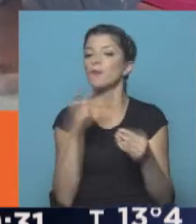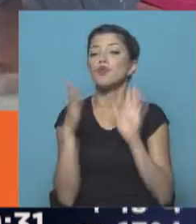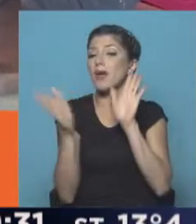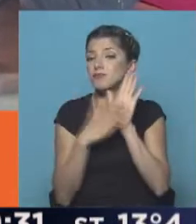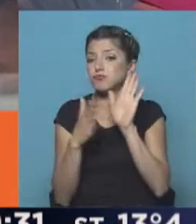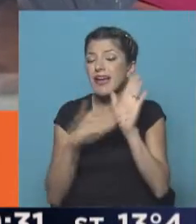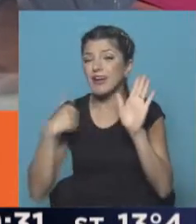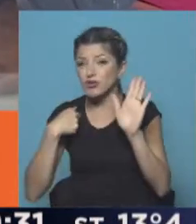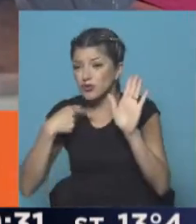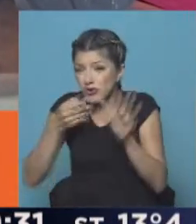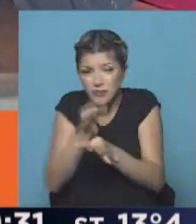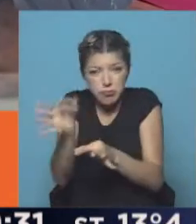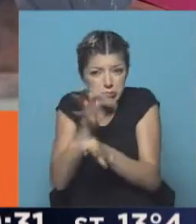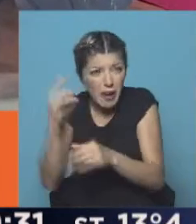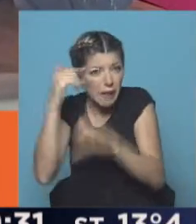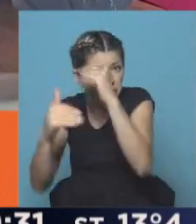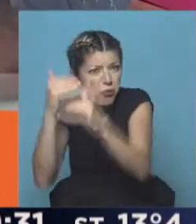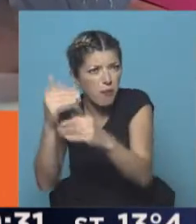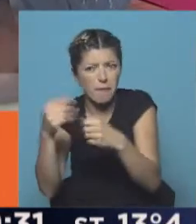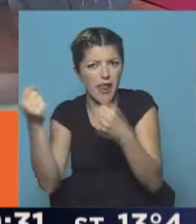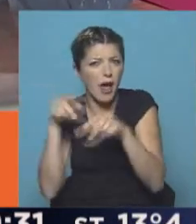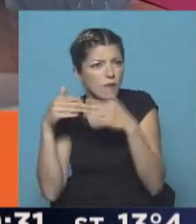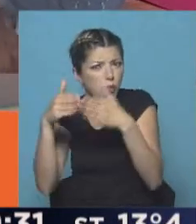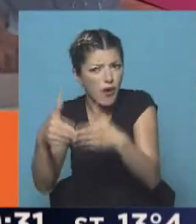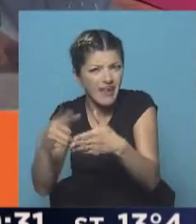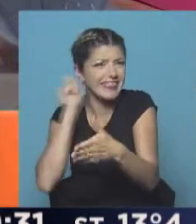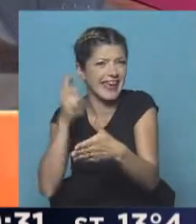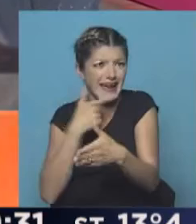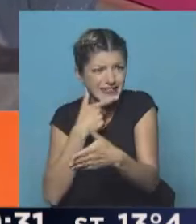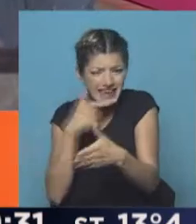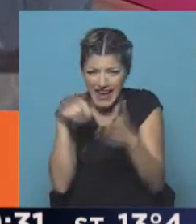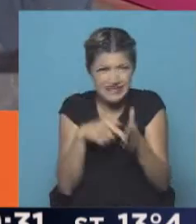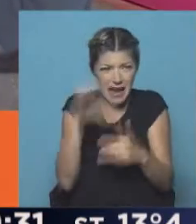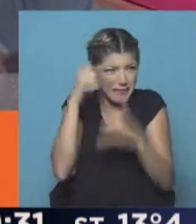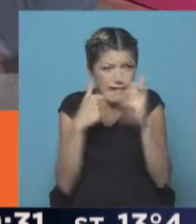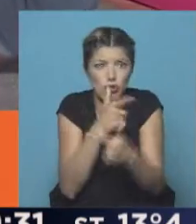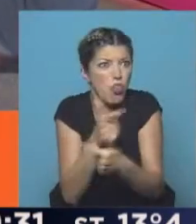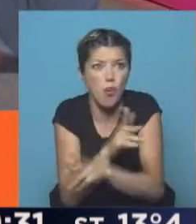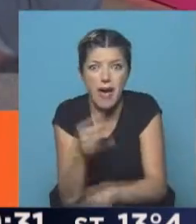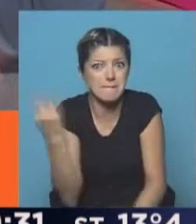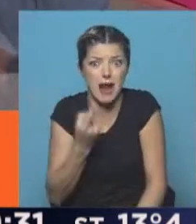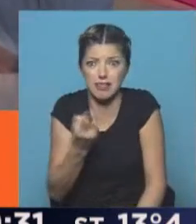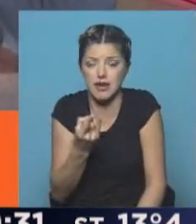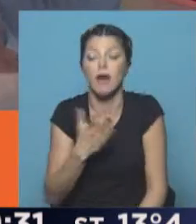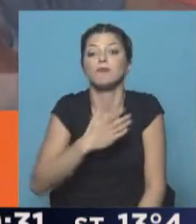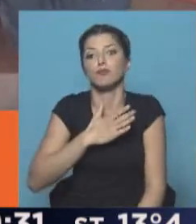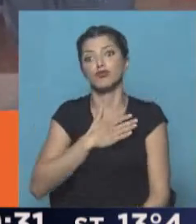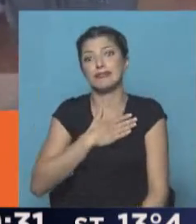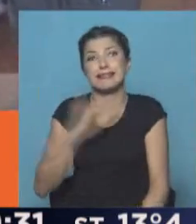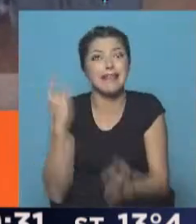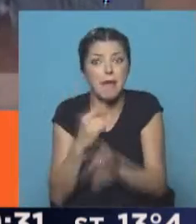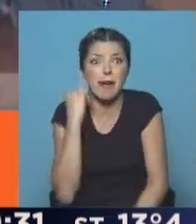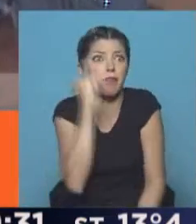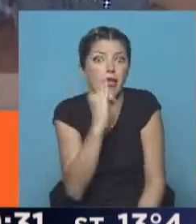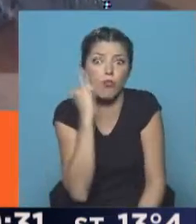hemos capacitado gente para los buques exclusivamente gaseros. No existe esa capacitación y es lo que yo siempre le trataba